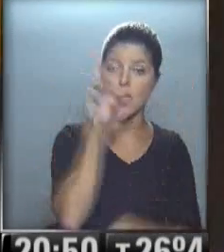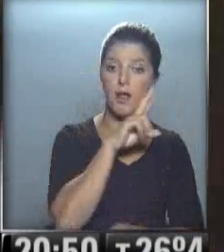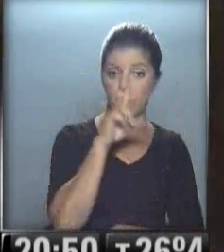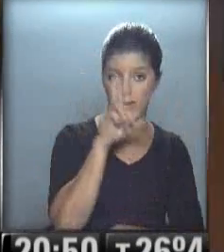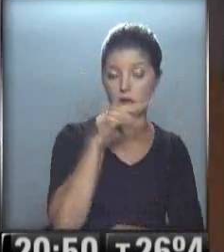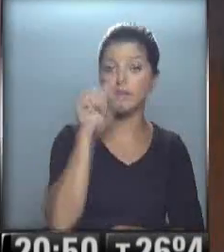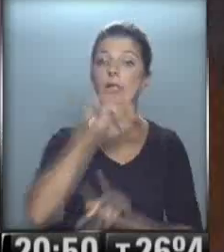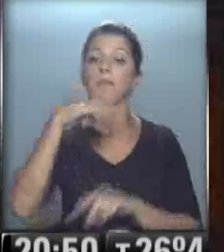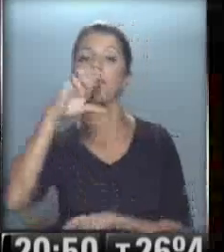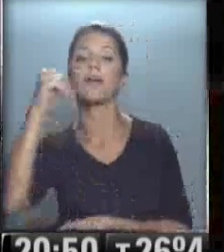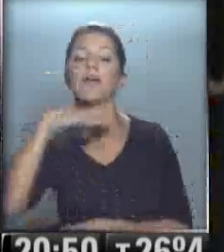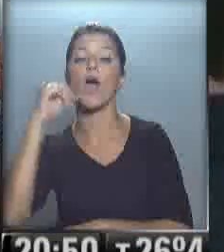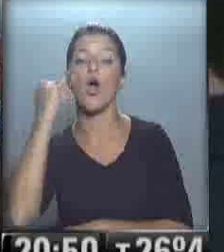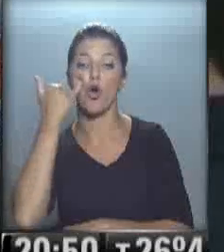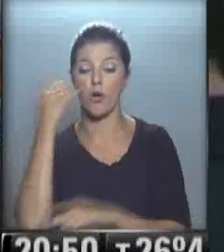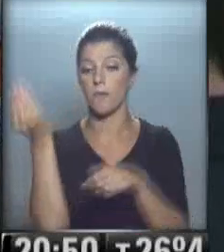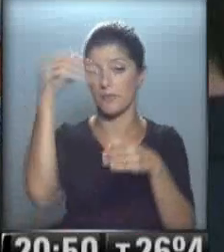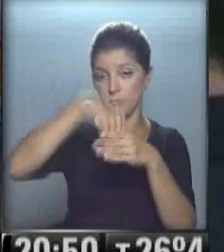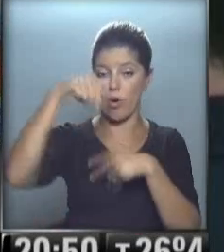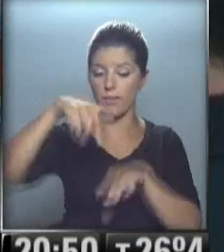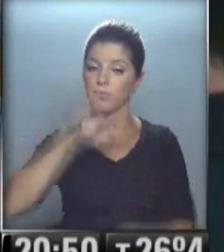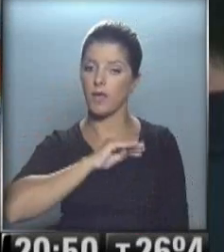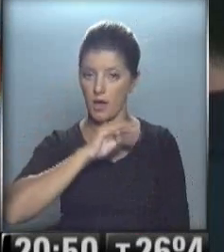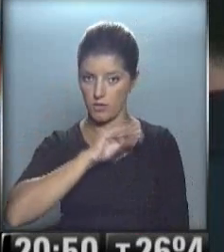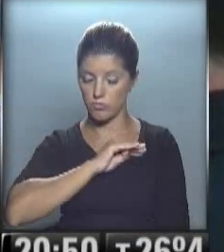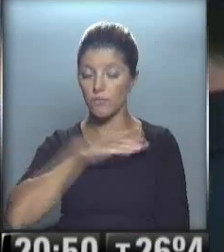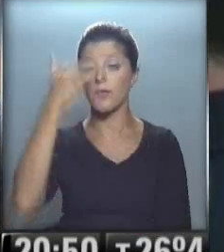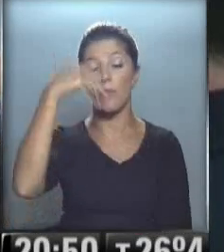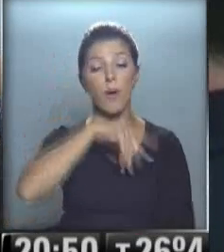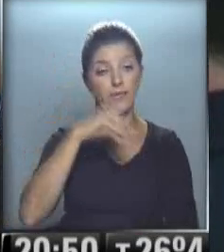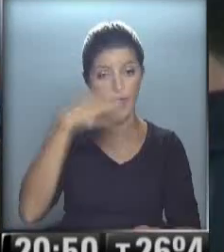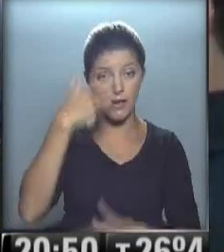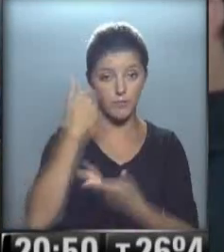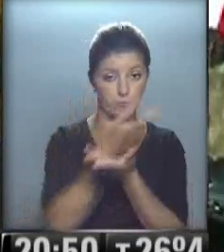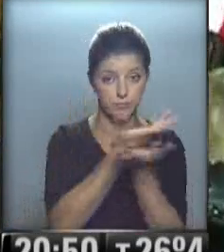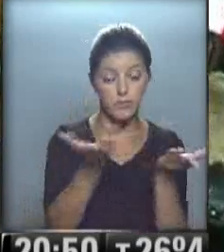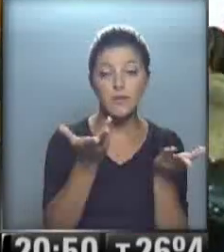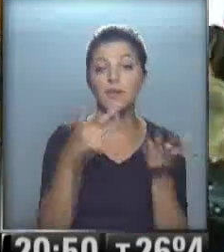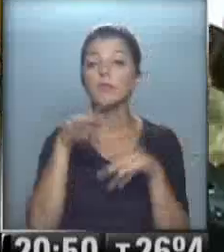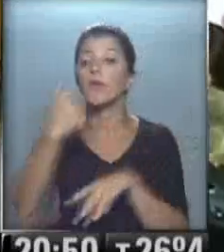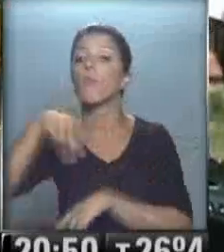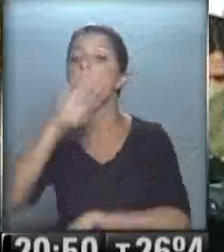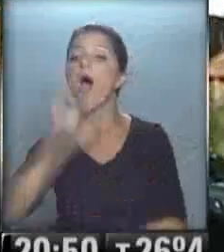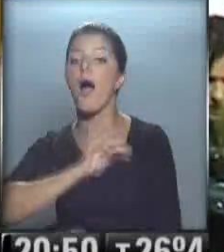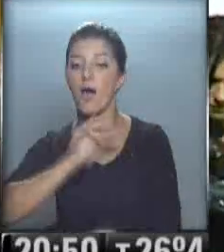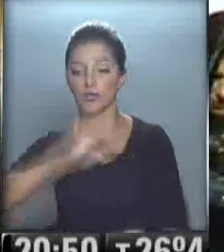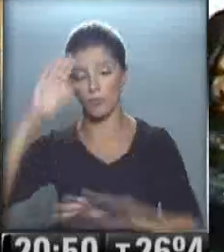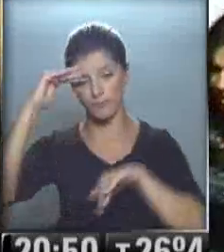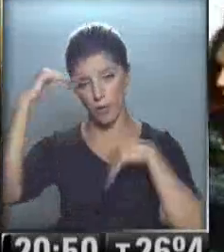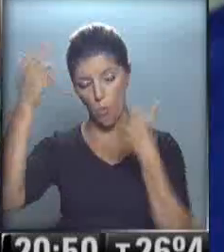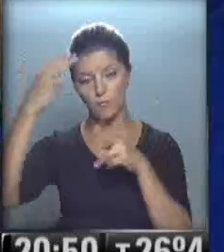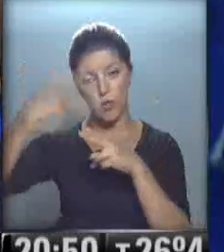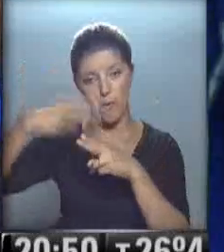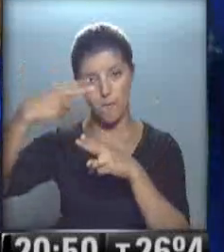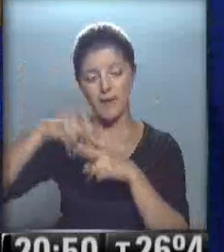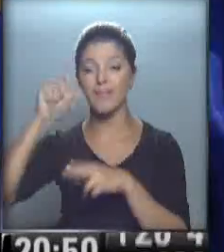español, Mariano Rajoy. Después de la ceremonia oficial, se celebró el acto de homenaje en el Bosque del Recuerdo del Parque del Retiro